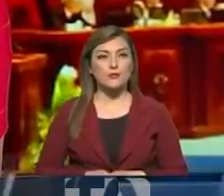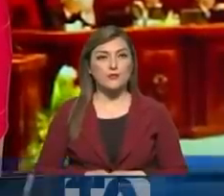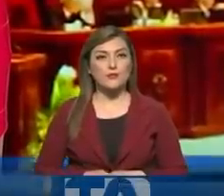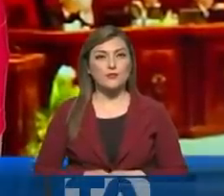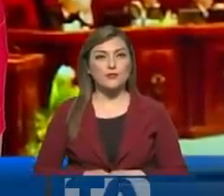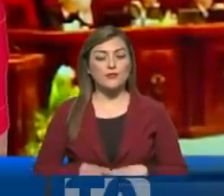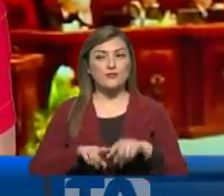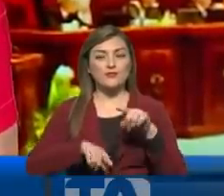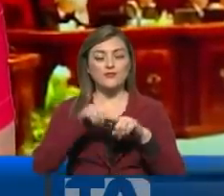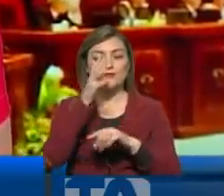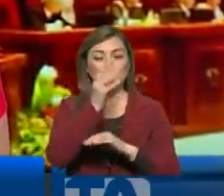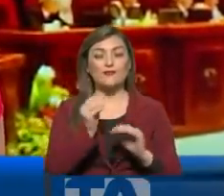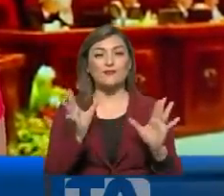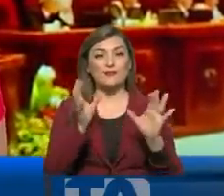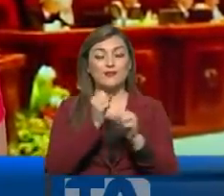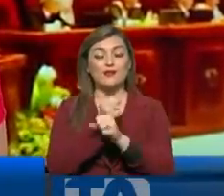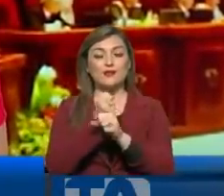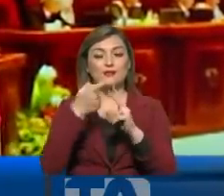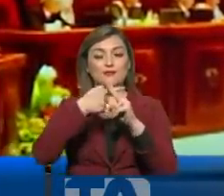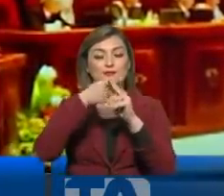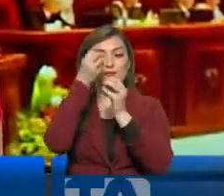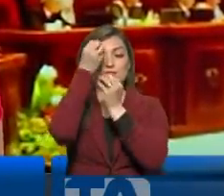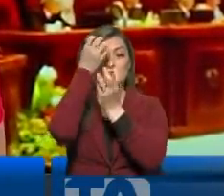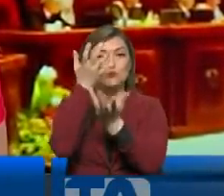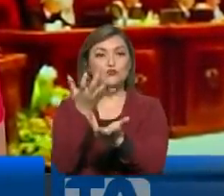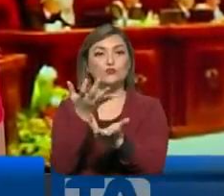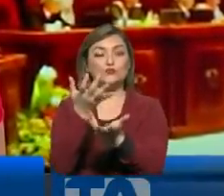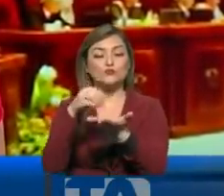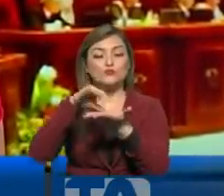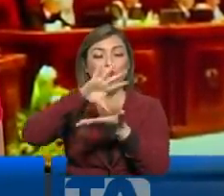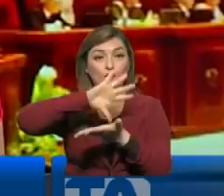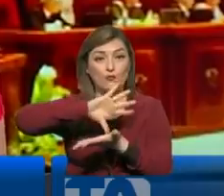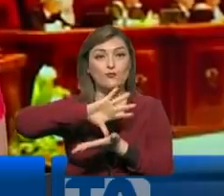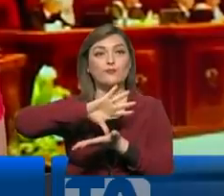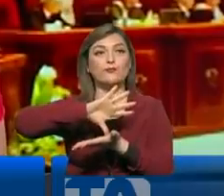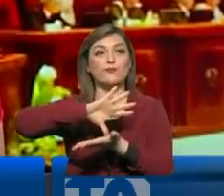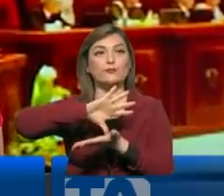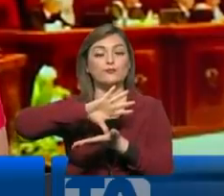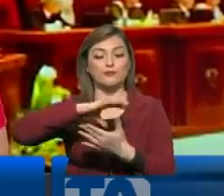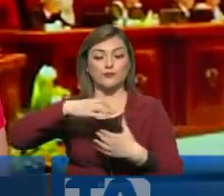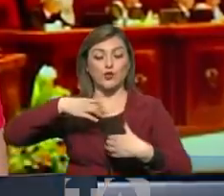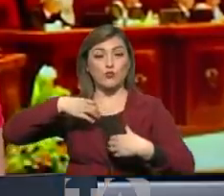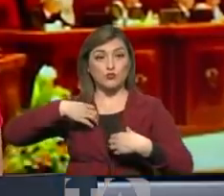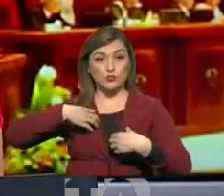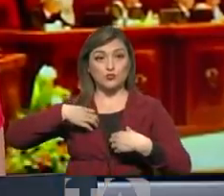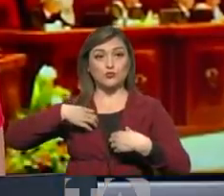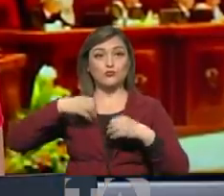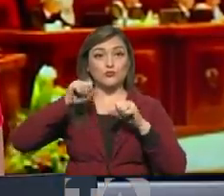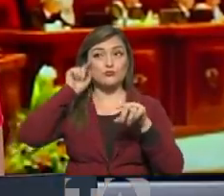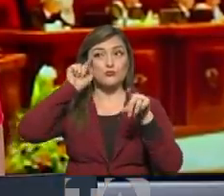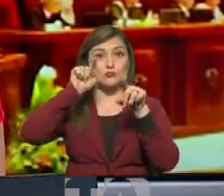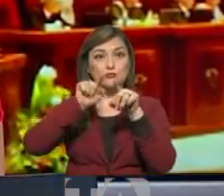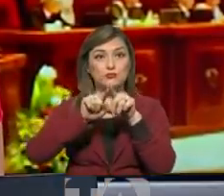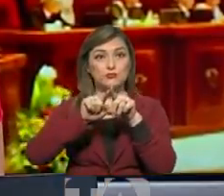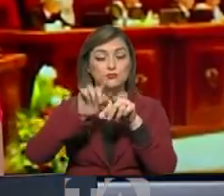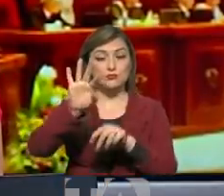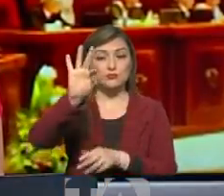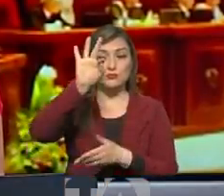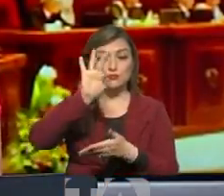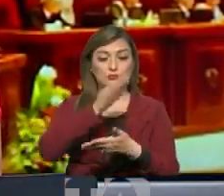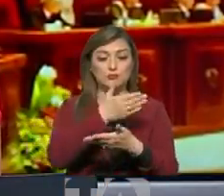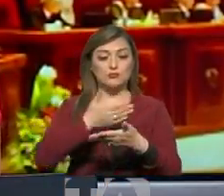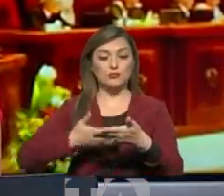Así es, amigos, arrancamos aquí la información. Hoy la Asamblea Nacional se posesionó, pero no ha logrado los consensos para elegir